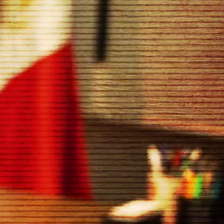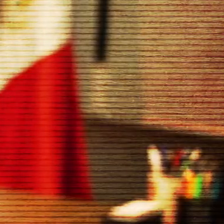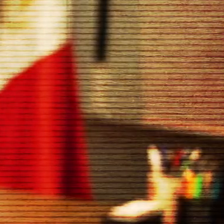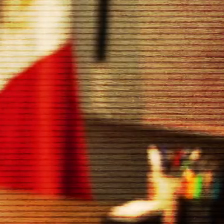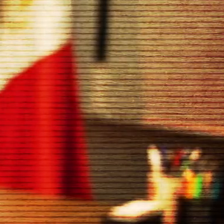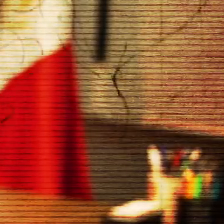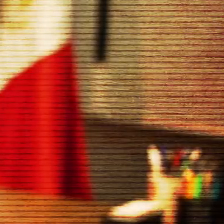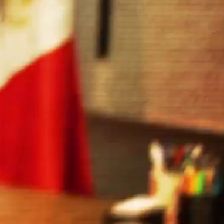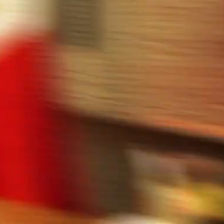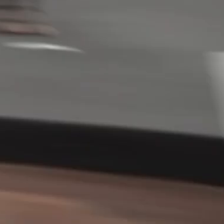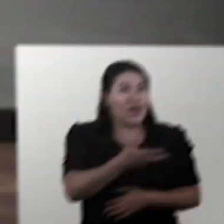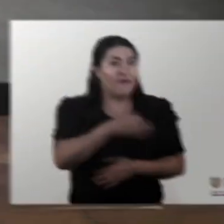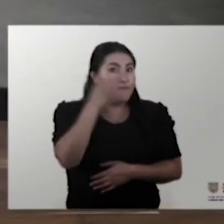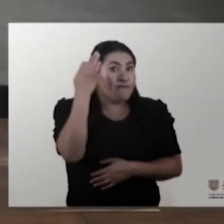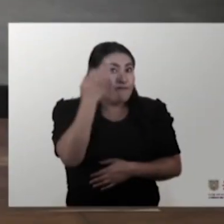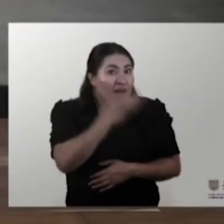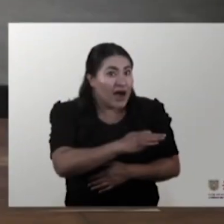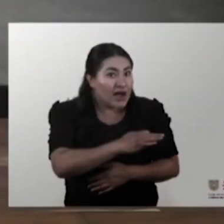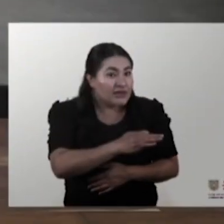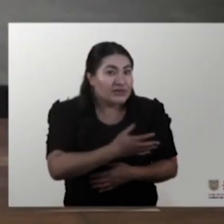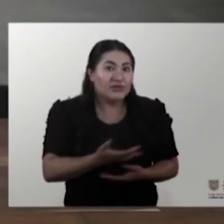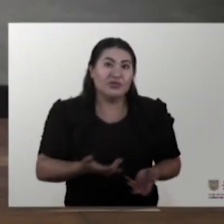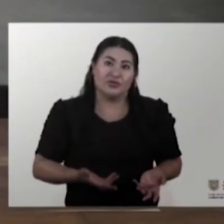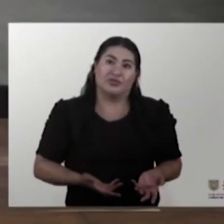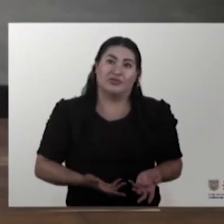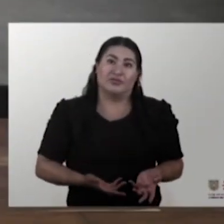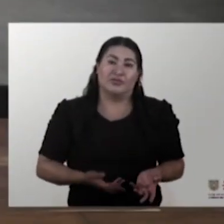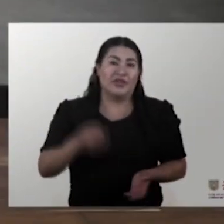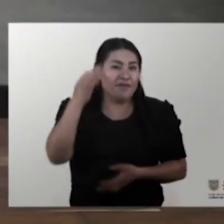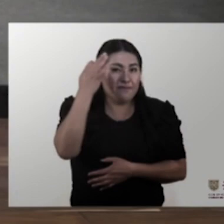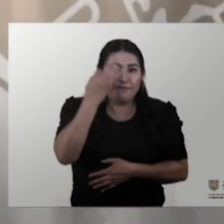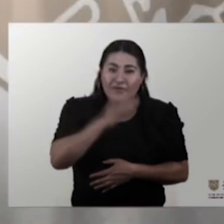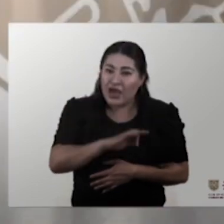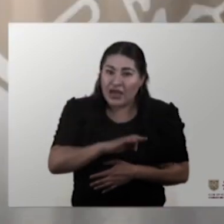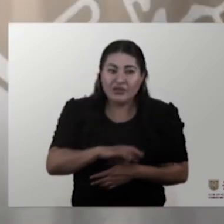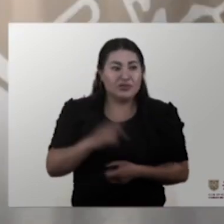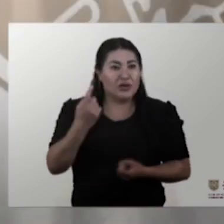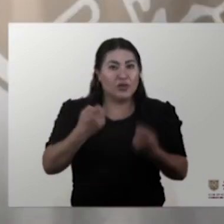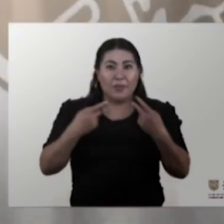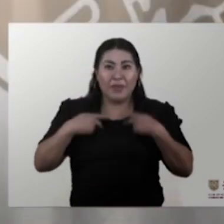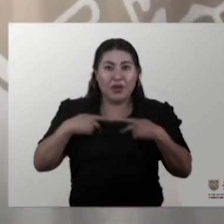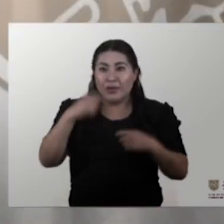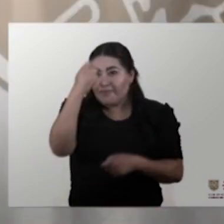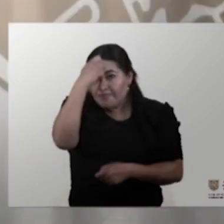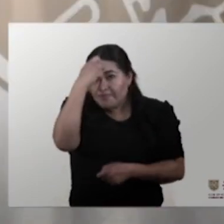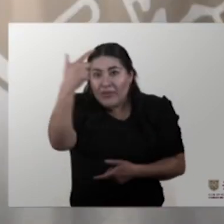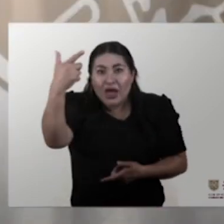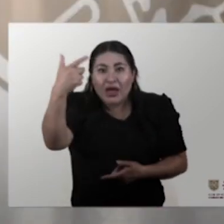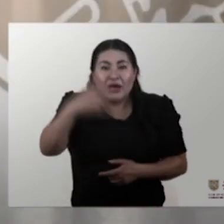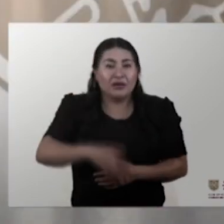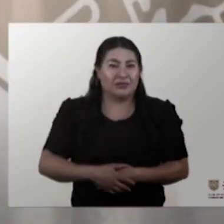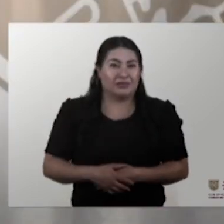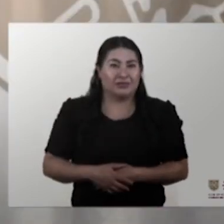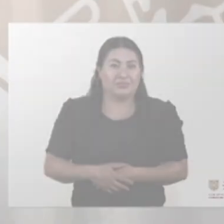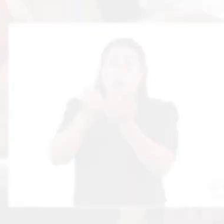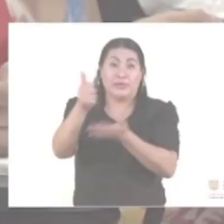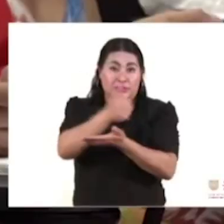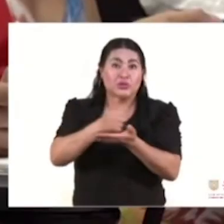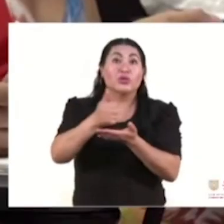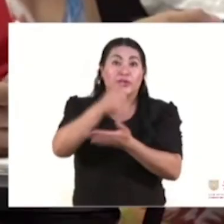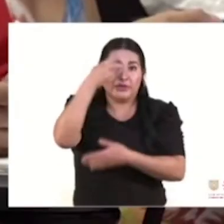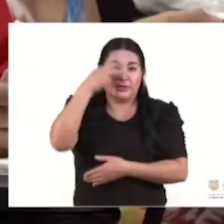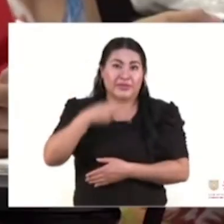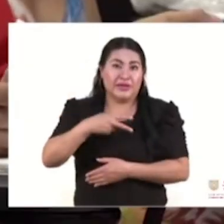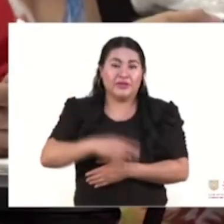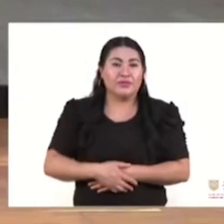Colima y la capitalina. Señalamiento que nuevamente fue desmentido, pero ahora por la jefa de gobierno de la Ciudad de México, Claudia Sheinbaum.